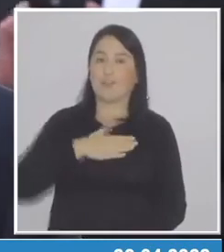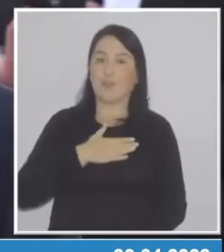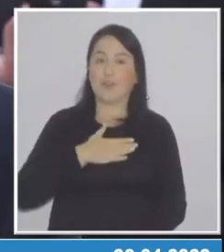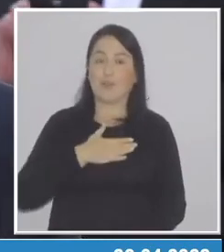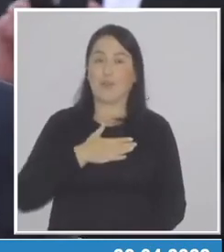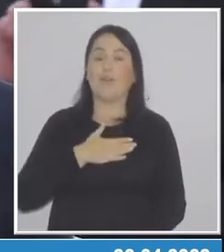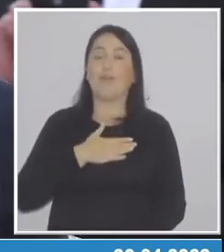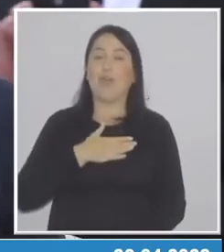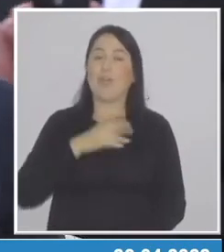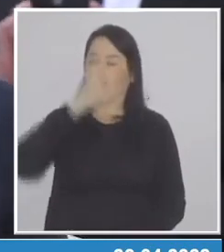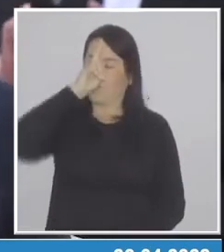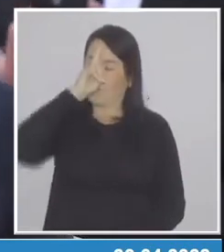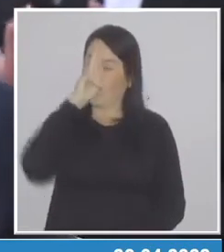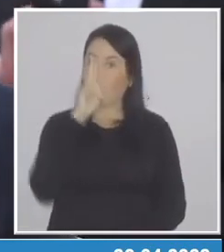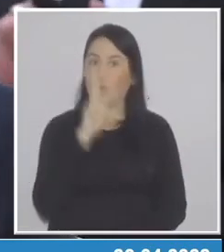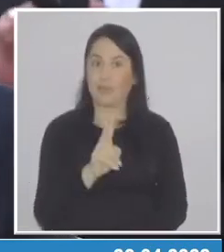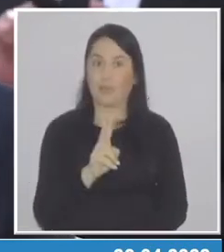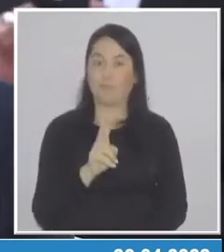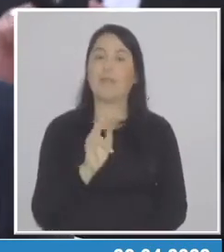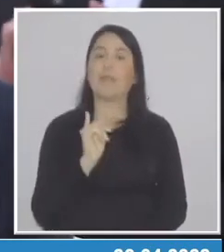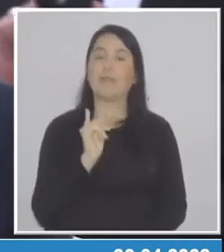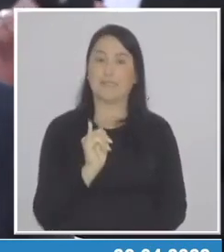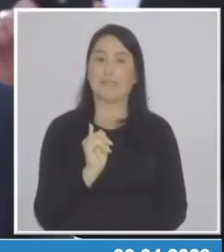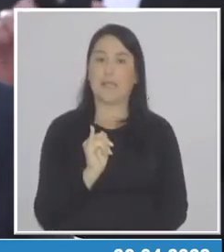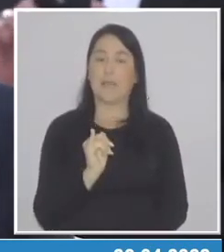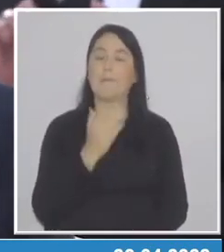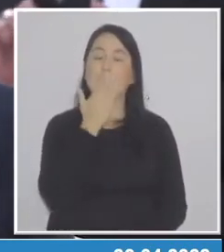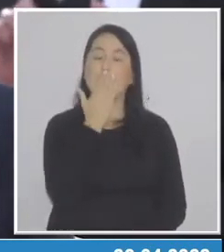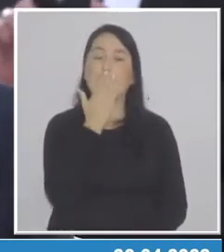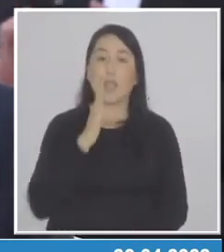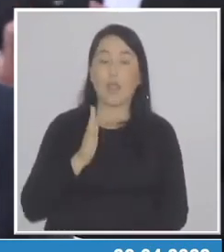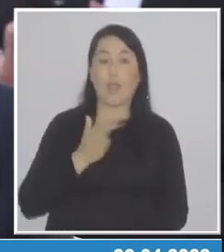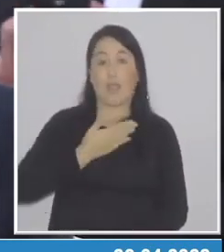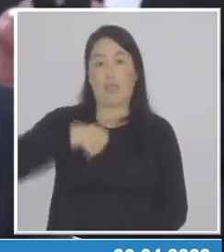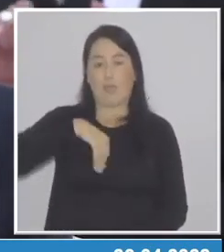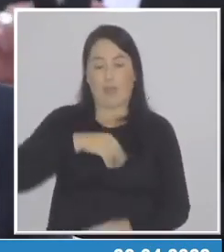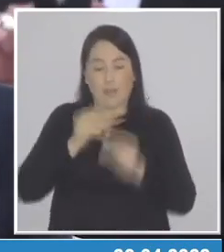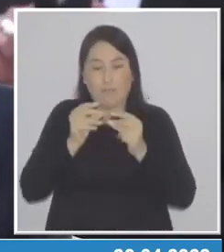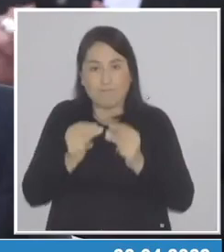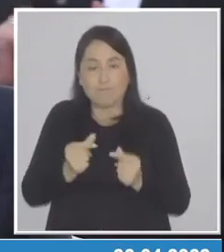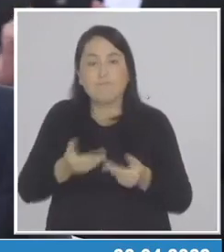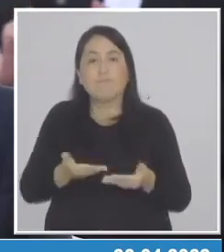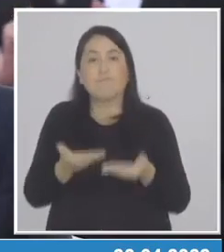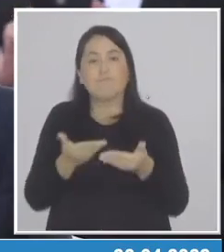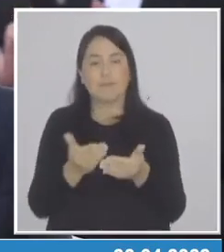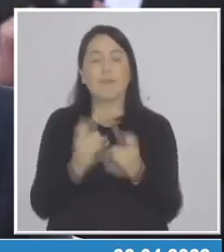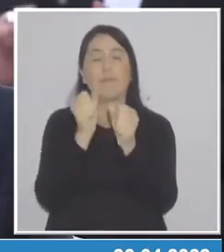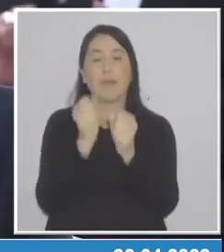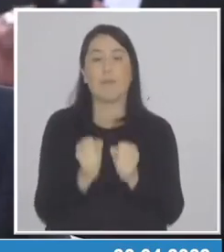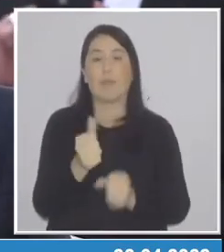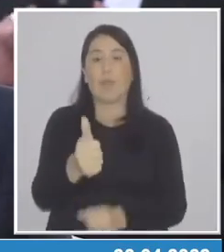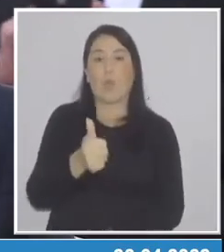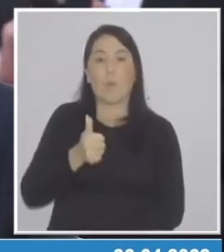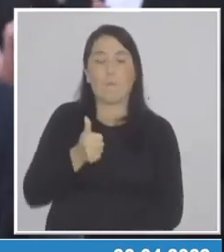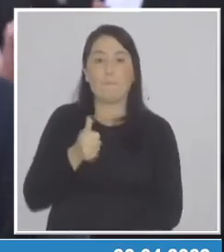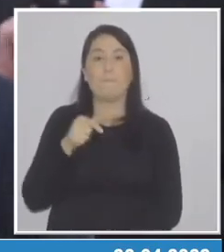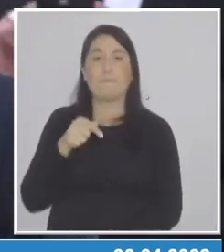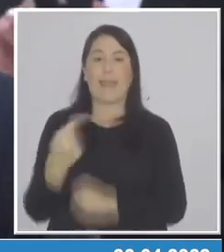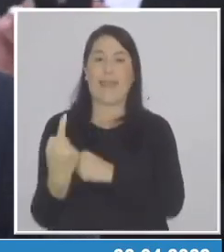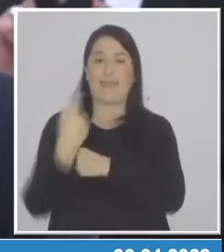un honor y vamos a colocar lo mejor de nuestros talentos para cumplir esta tarea o esta